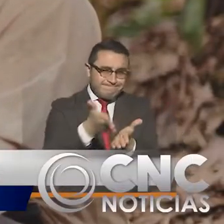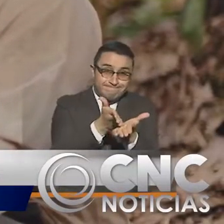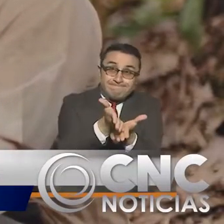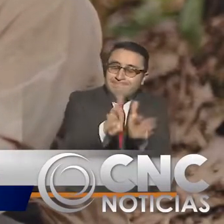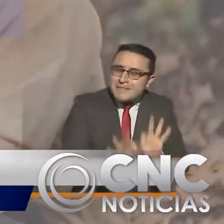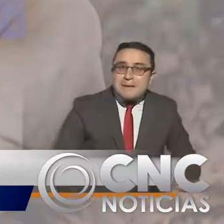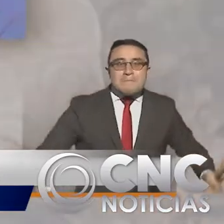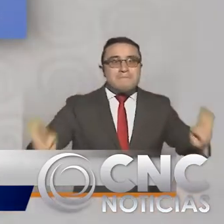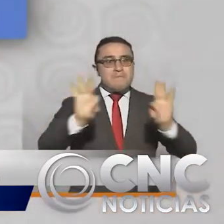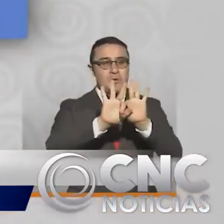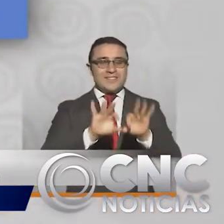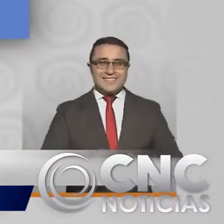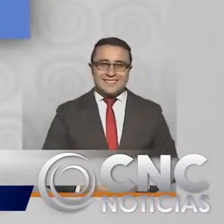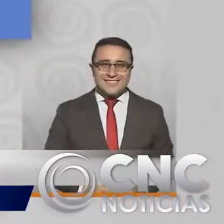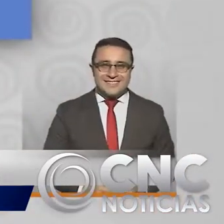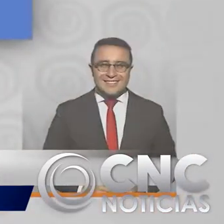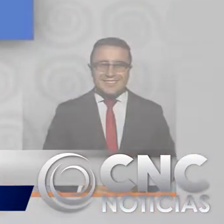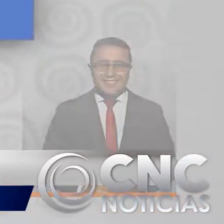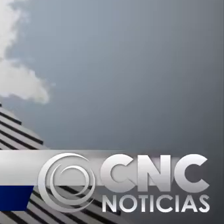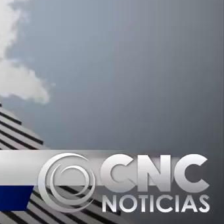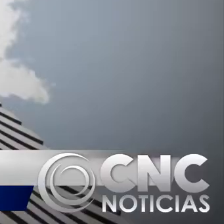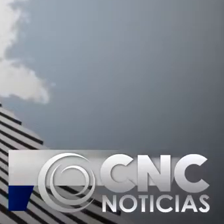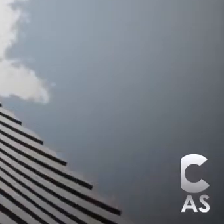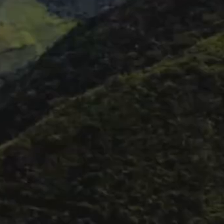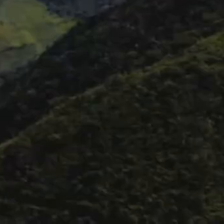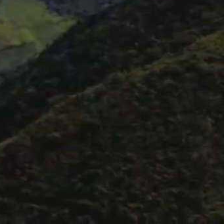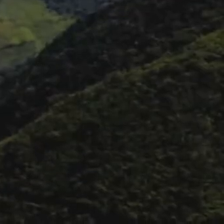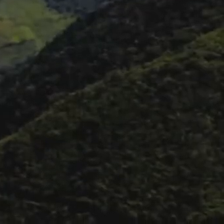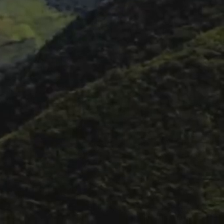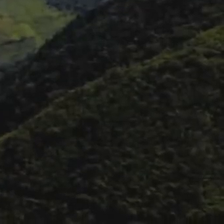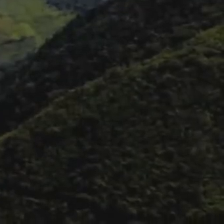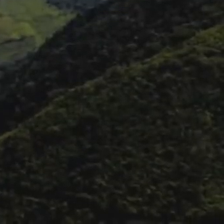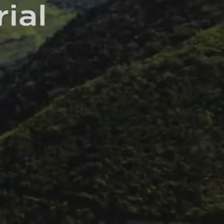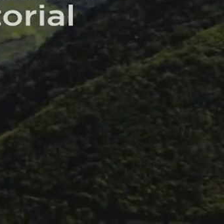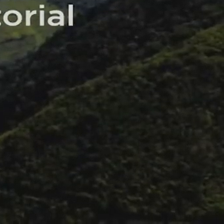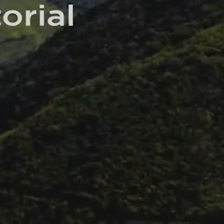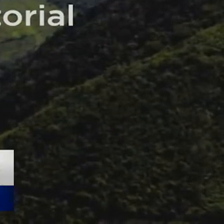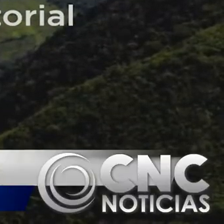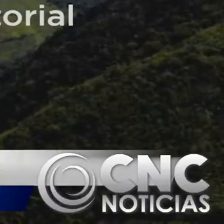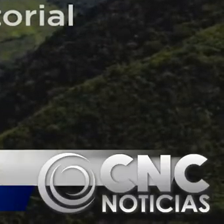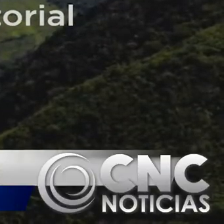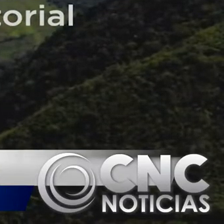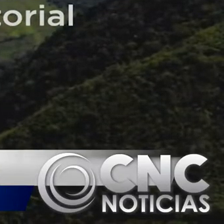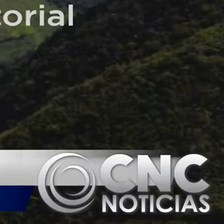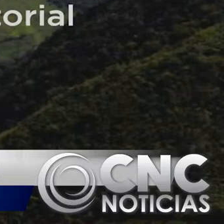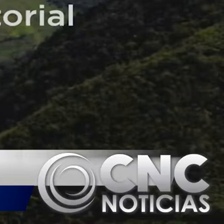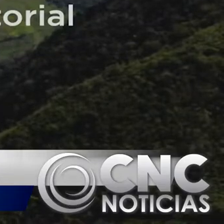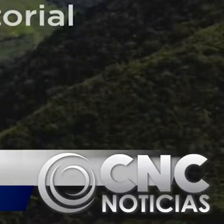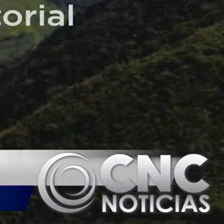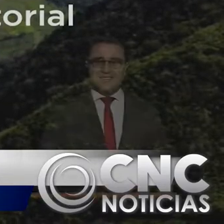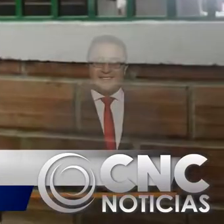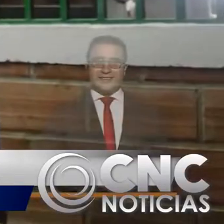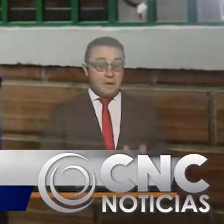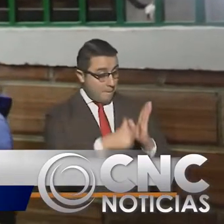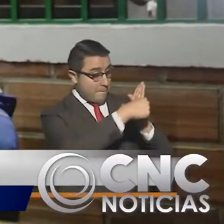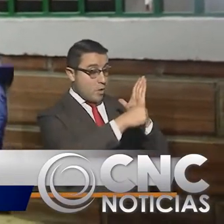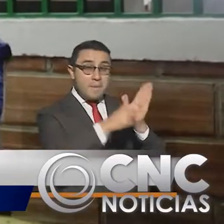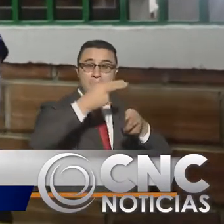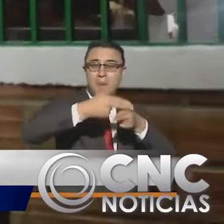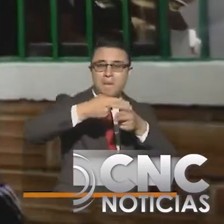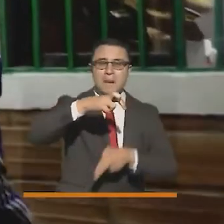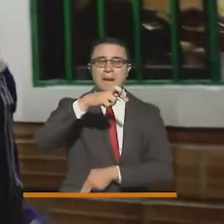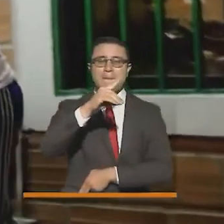manejo de estos recursos y en la ejecución de proyectos de lo capaz por parte de funcionarios del fondo de colombia en paz el